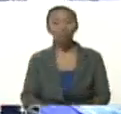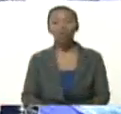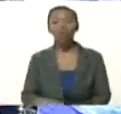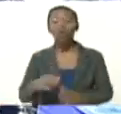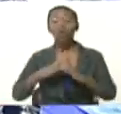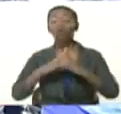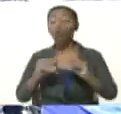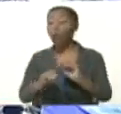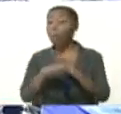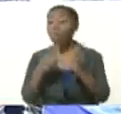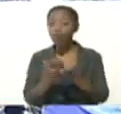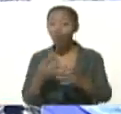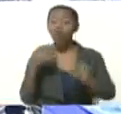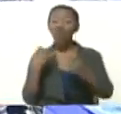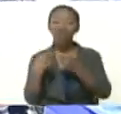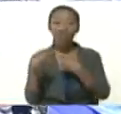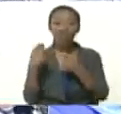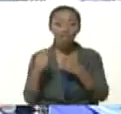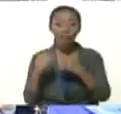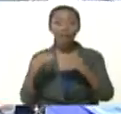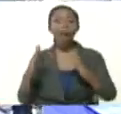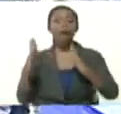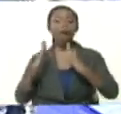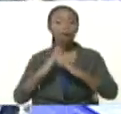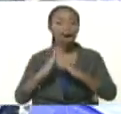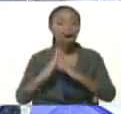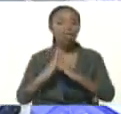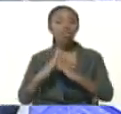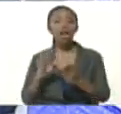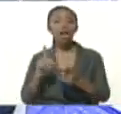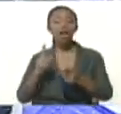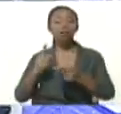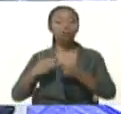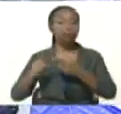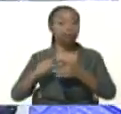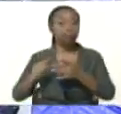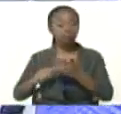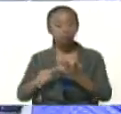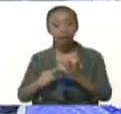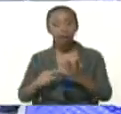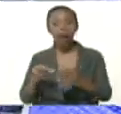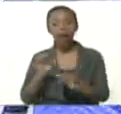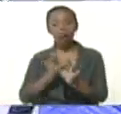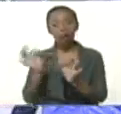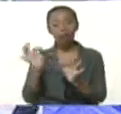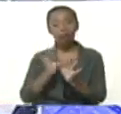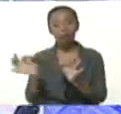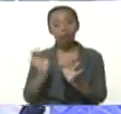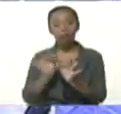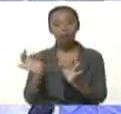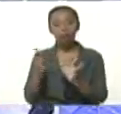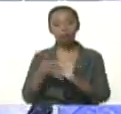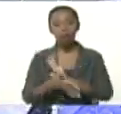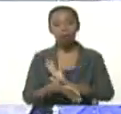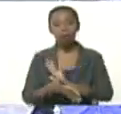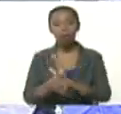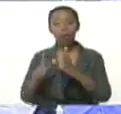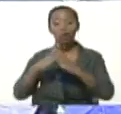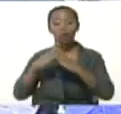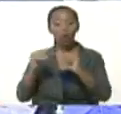el mundo a vender sus apartamentos, casas, sus inmuebles en criptomonedas, en Petro, todo el